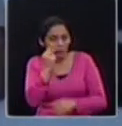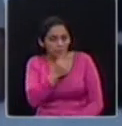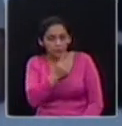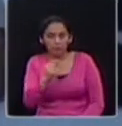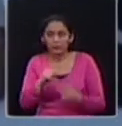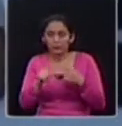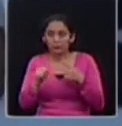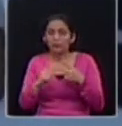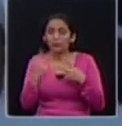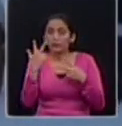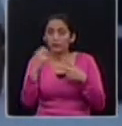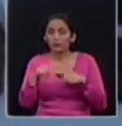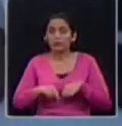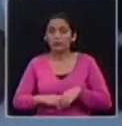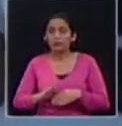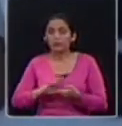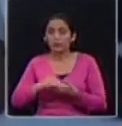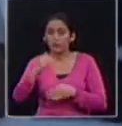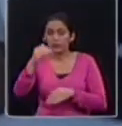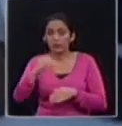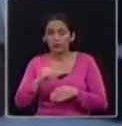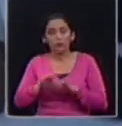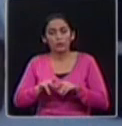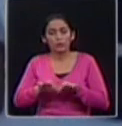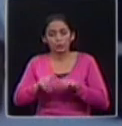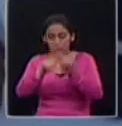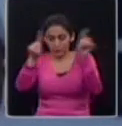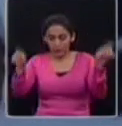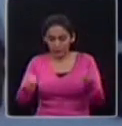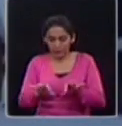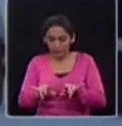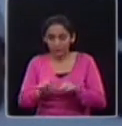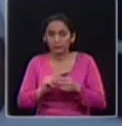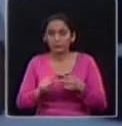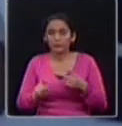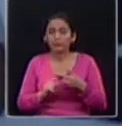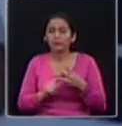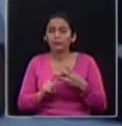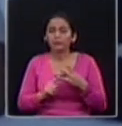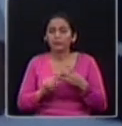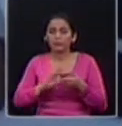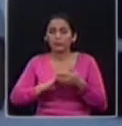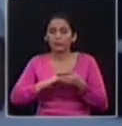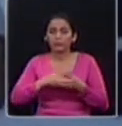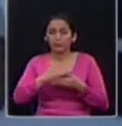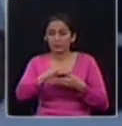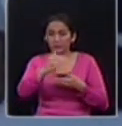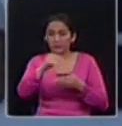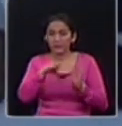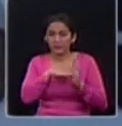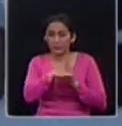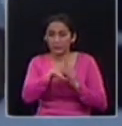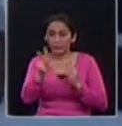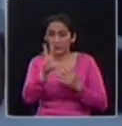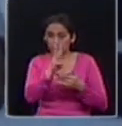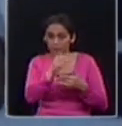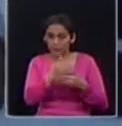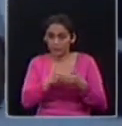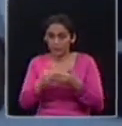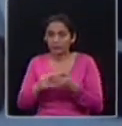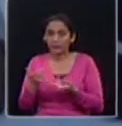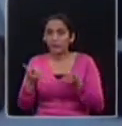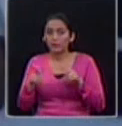13 computadoras de escritorio, 36 libretas de ahorros de varios ciudadanos, 10 computadoras